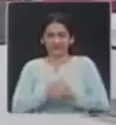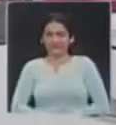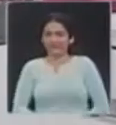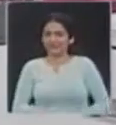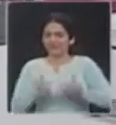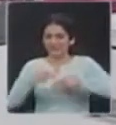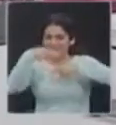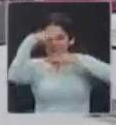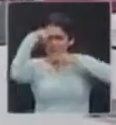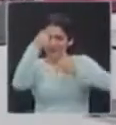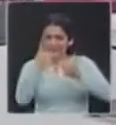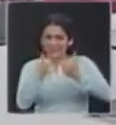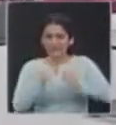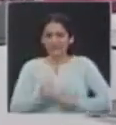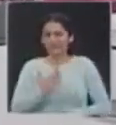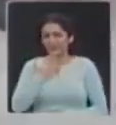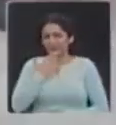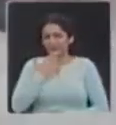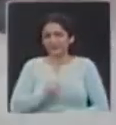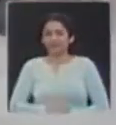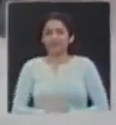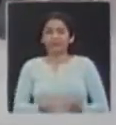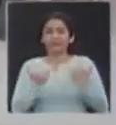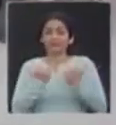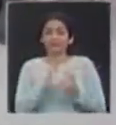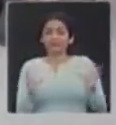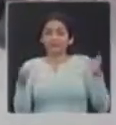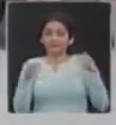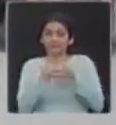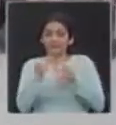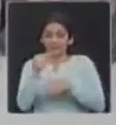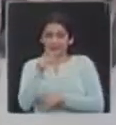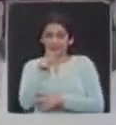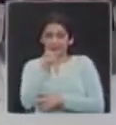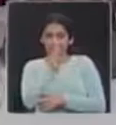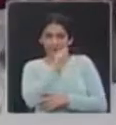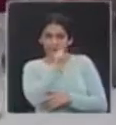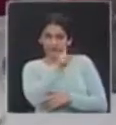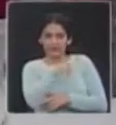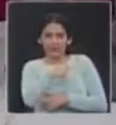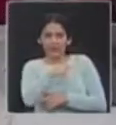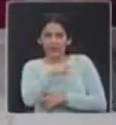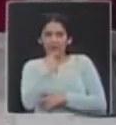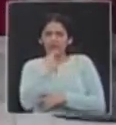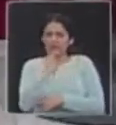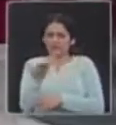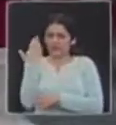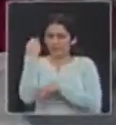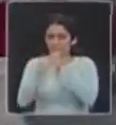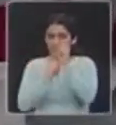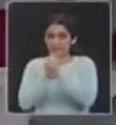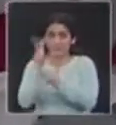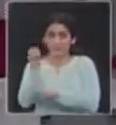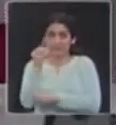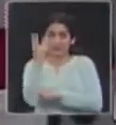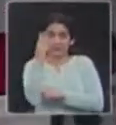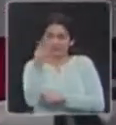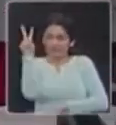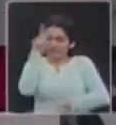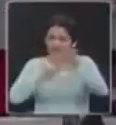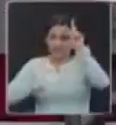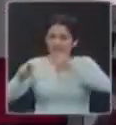buenas noticias porque les comento que según el estudio de Global Entrepreneurship Monitor realizado en el 2016, el índice de